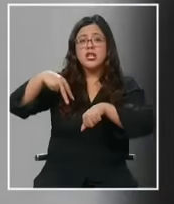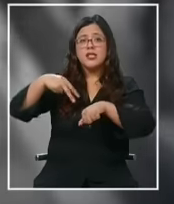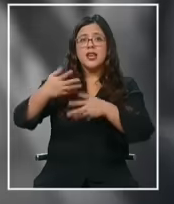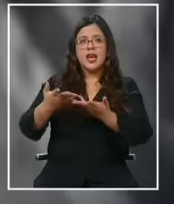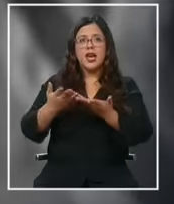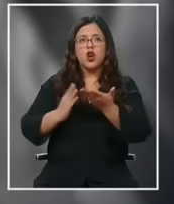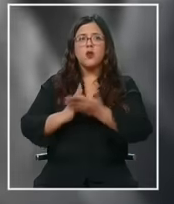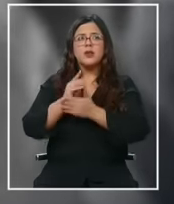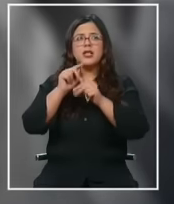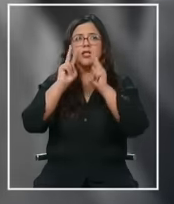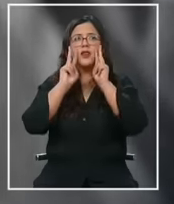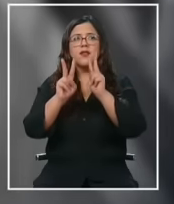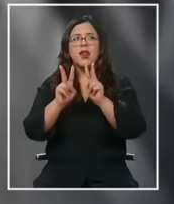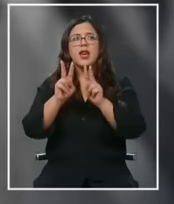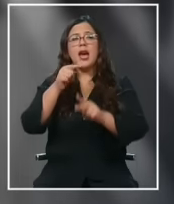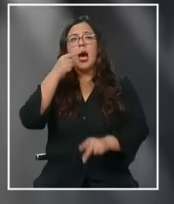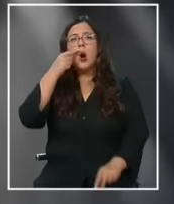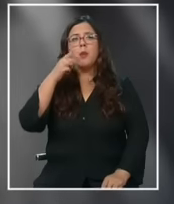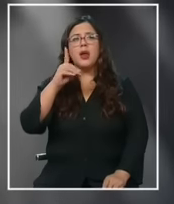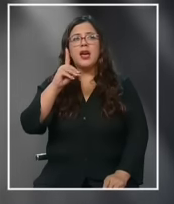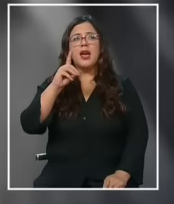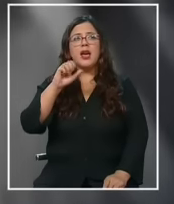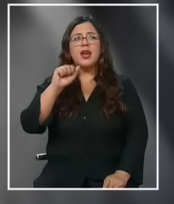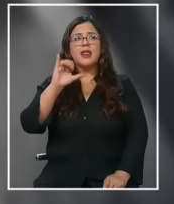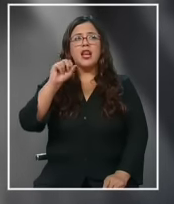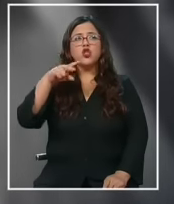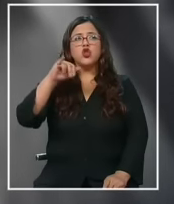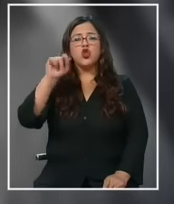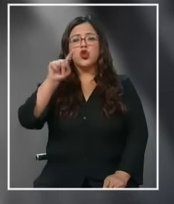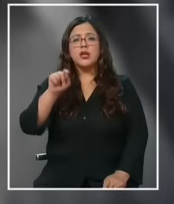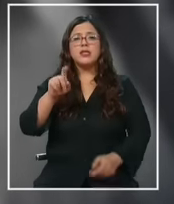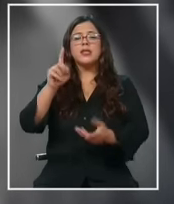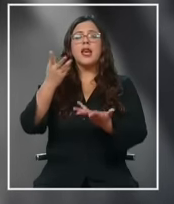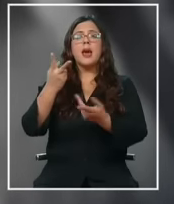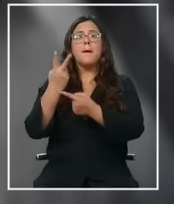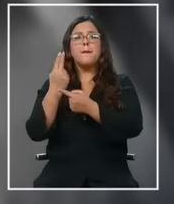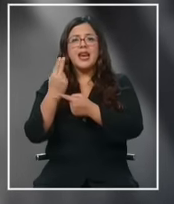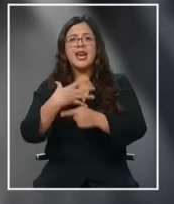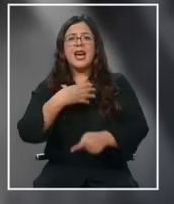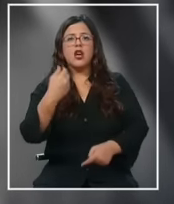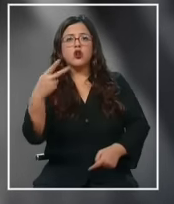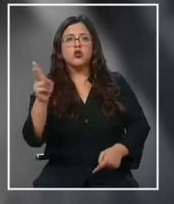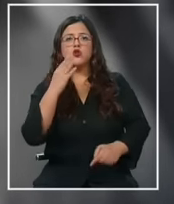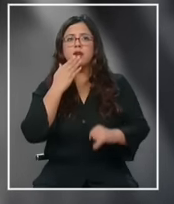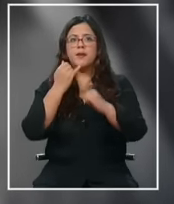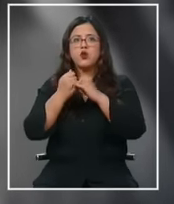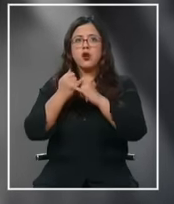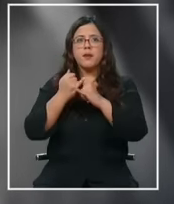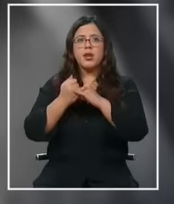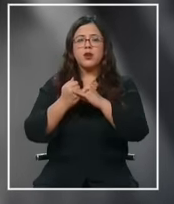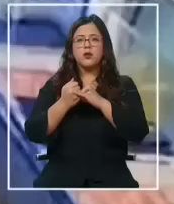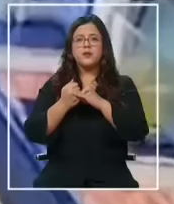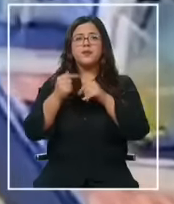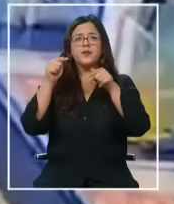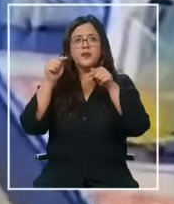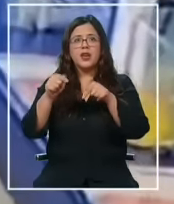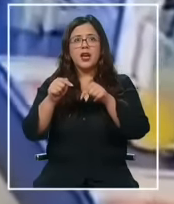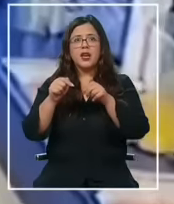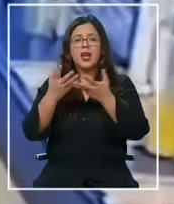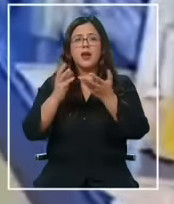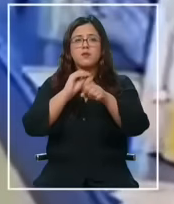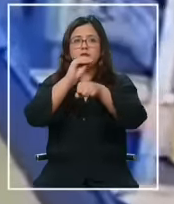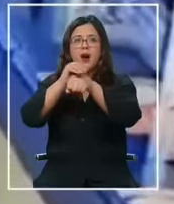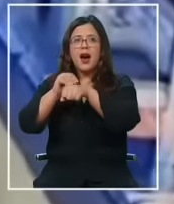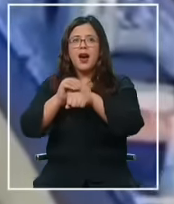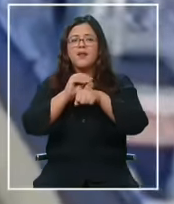todo. En ella se puede ver a Dayonis, su pareja, hijo y un amigo en el comienzo de su escape al extranjero. Desde ahí, las alertas en